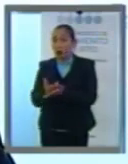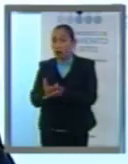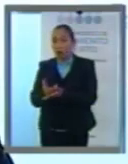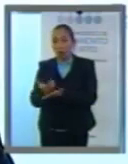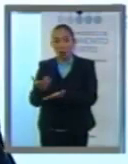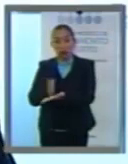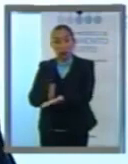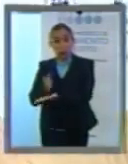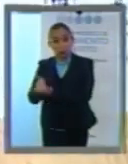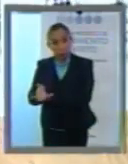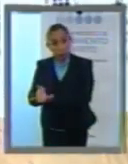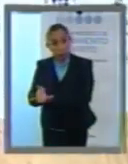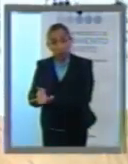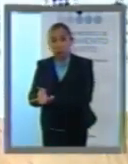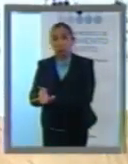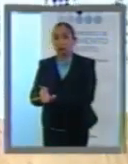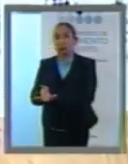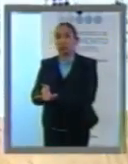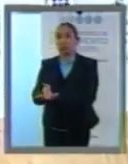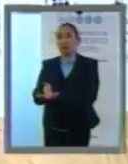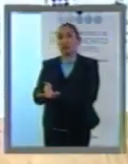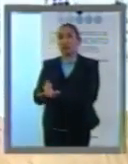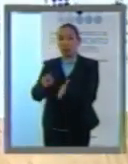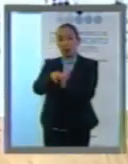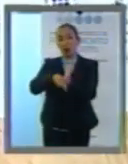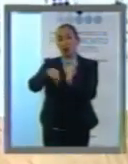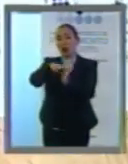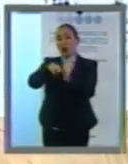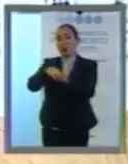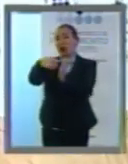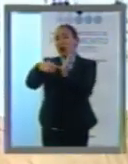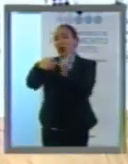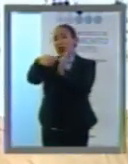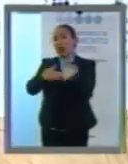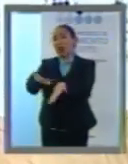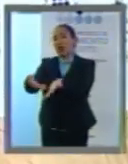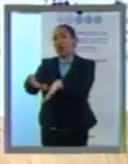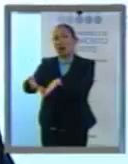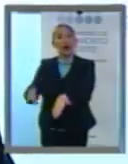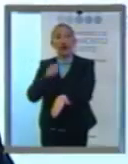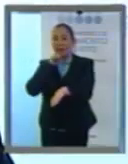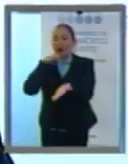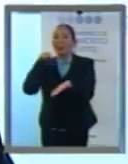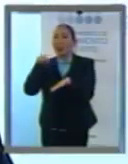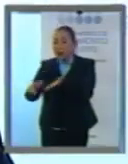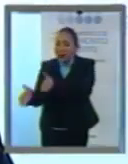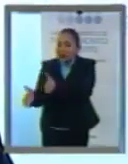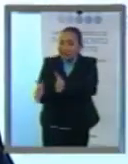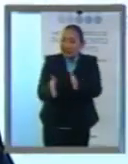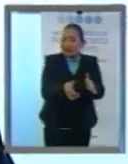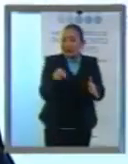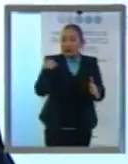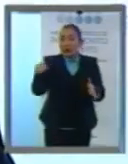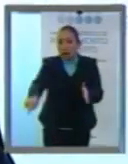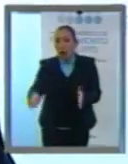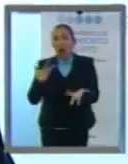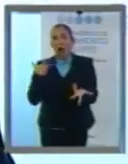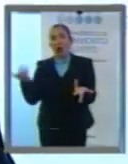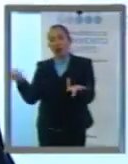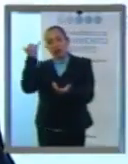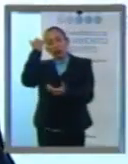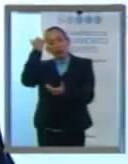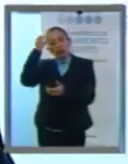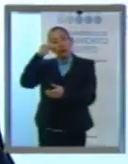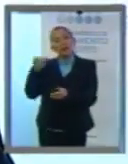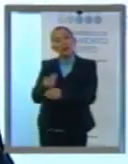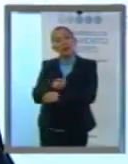aborde desde un cúmulo de normas y de reglas, sino que se aborde desde un cúmulo de predicción de